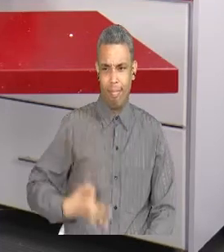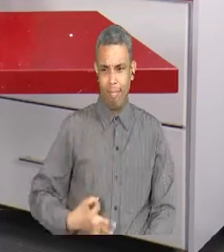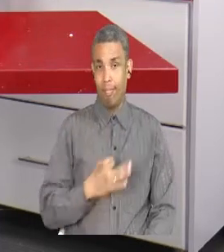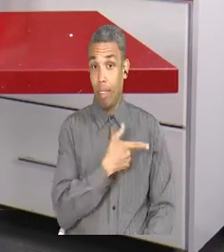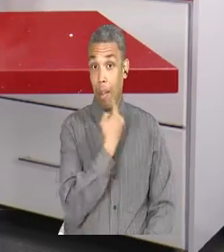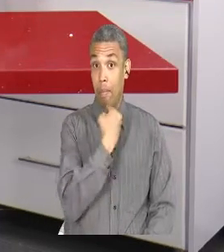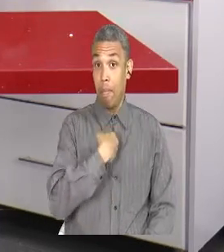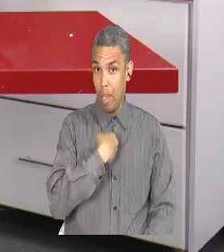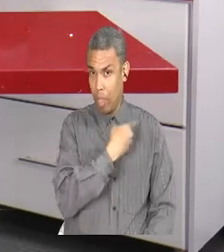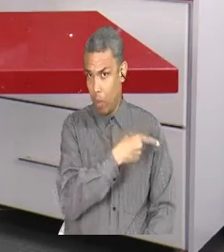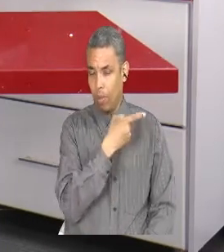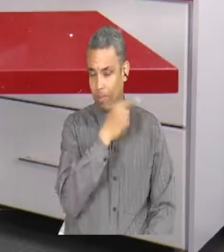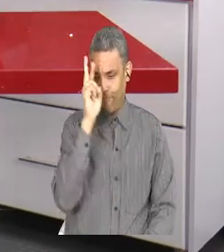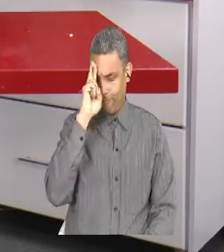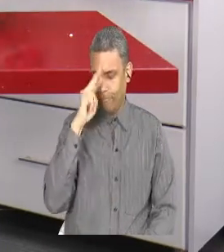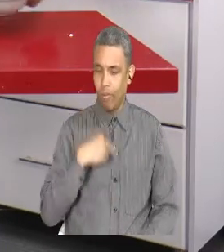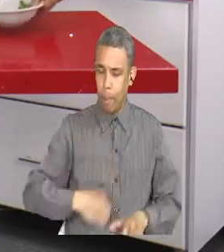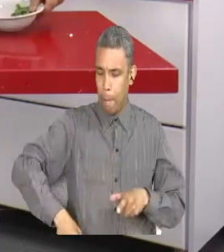¿no? Sí.